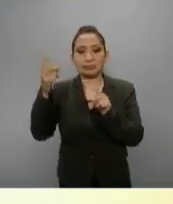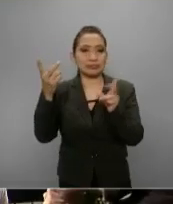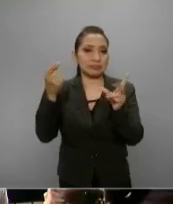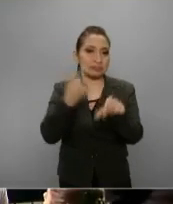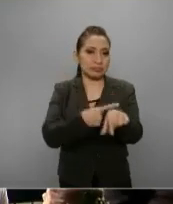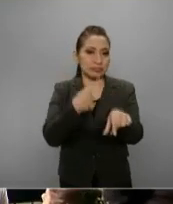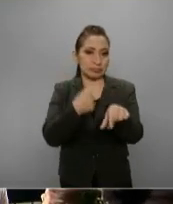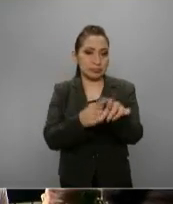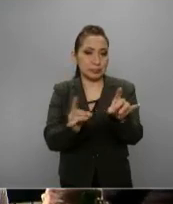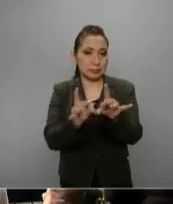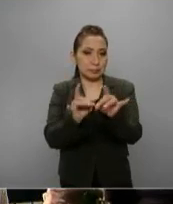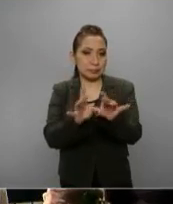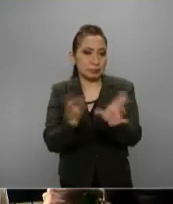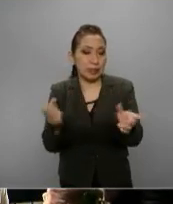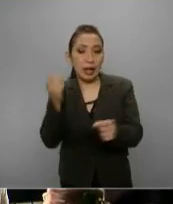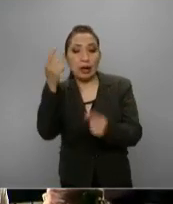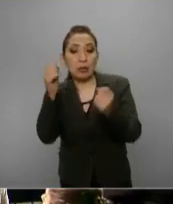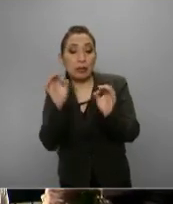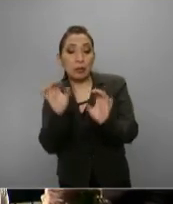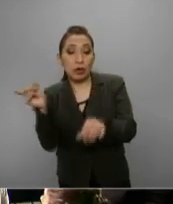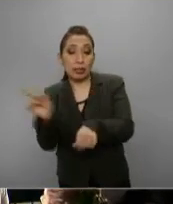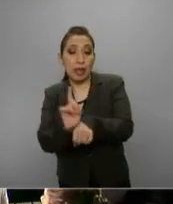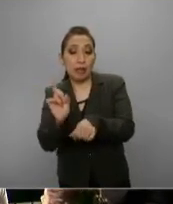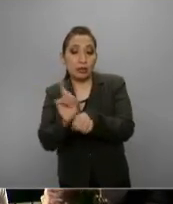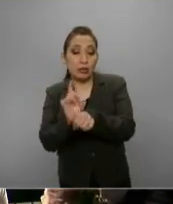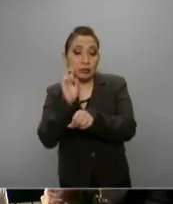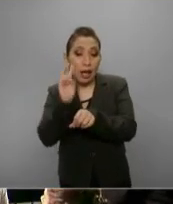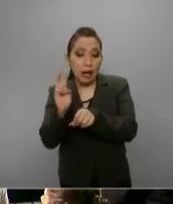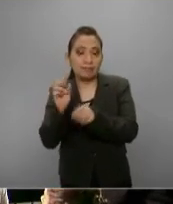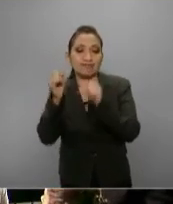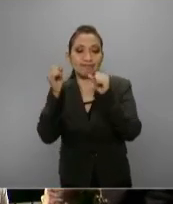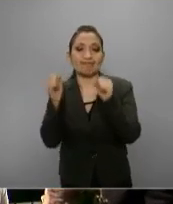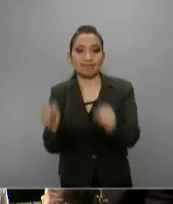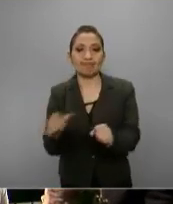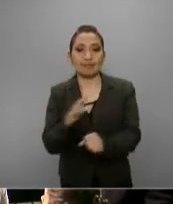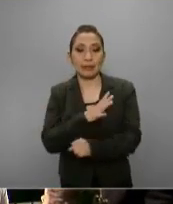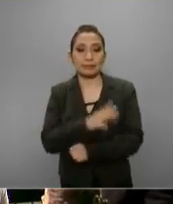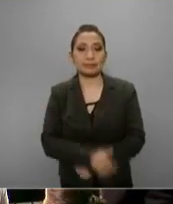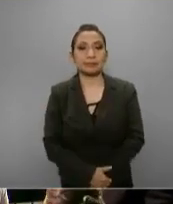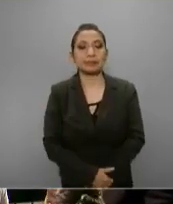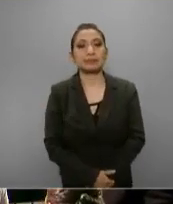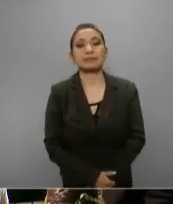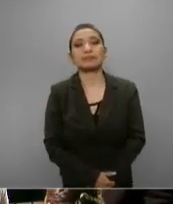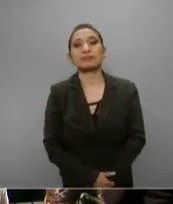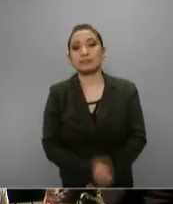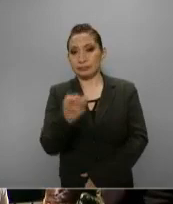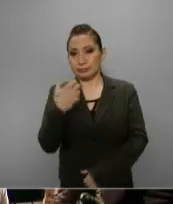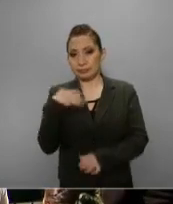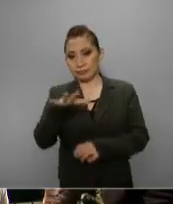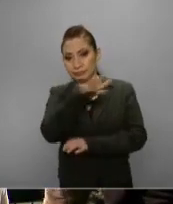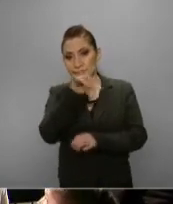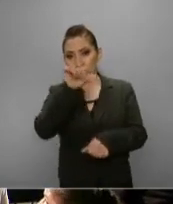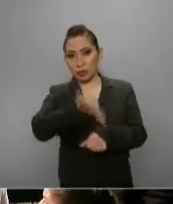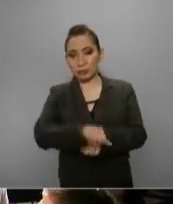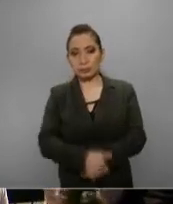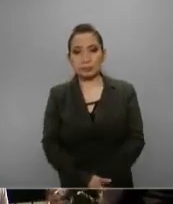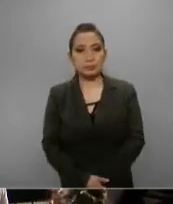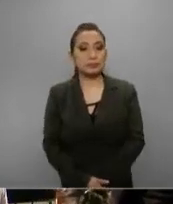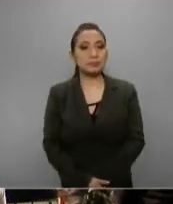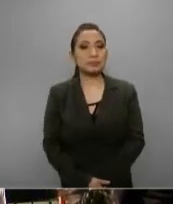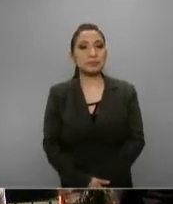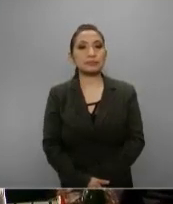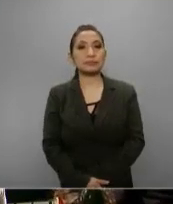casos incidentes, ¿no? Es decir, aquellos que por día se han ido confirmando. Ese sería el panorama del día de hoy.